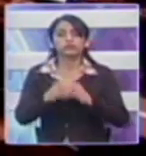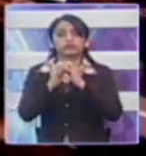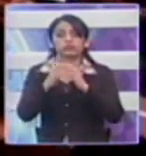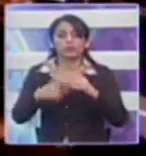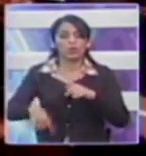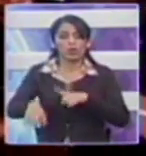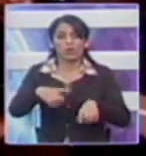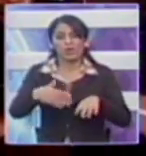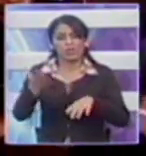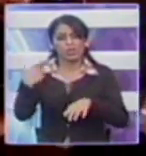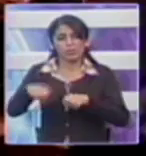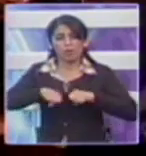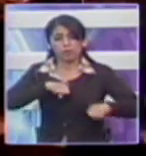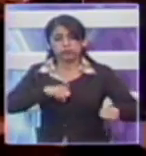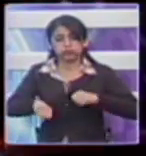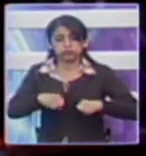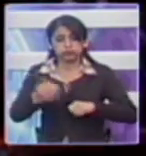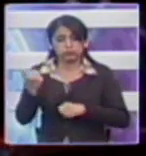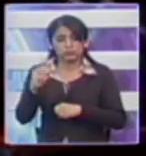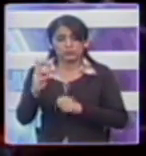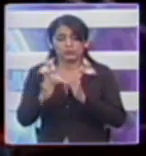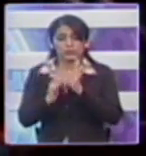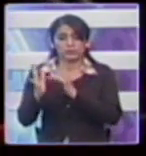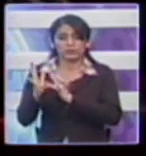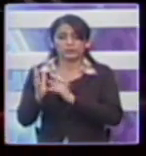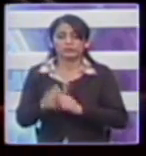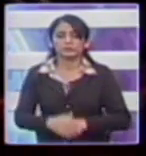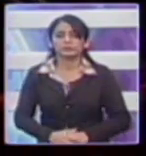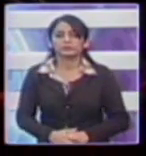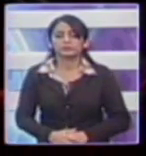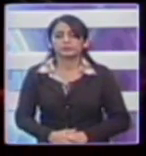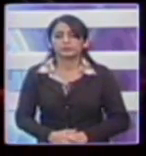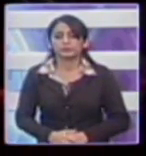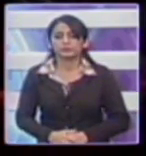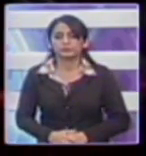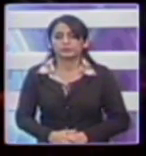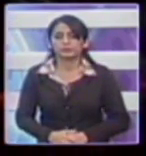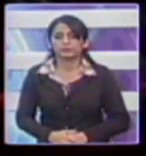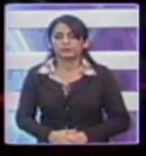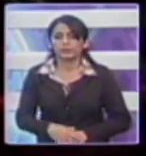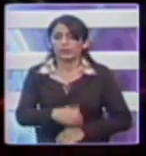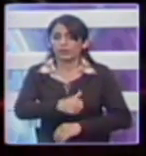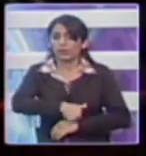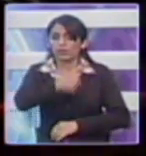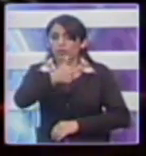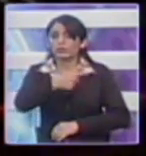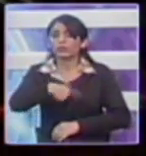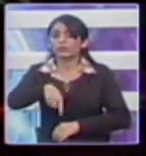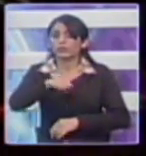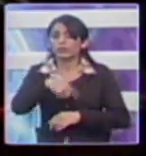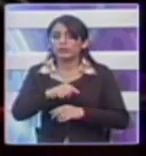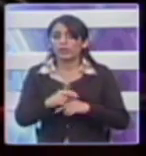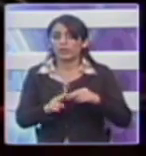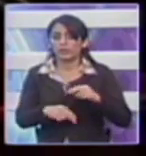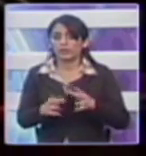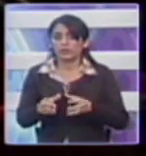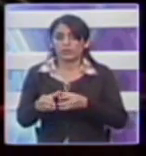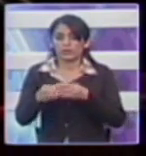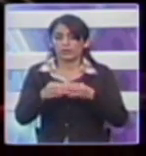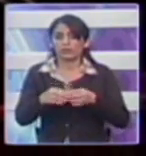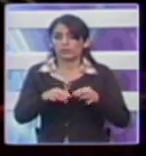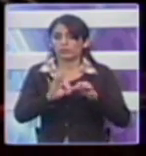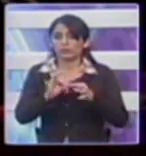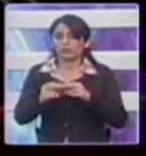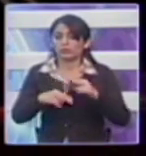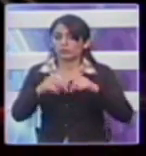zonas golpeadas por el terremoto del 16 de abril. El principal del Comité de la Reconstrucción y también el ministro